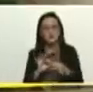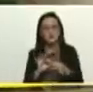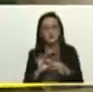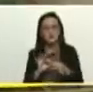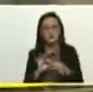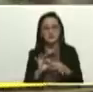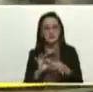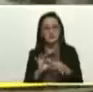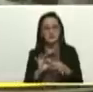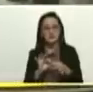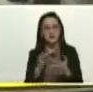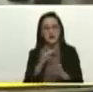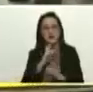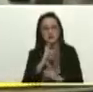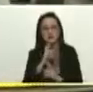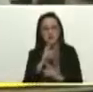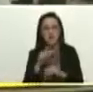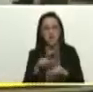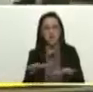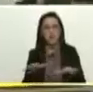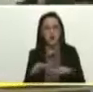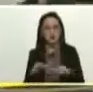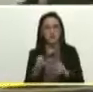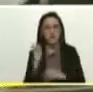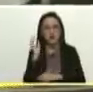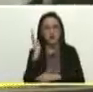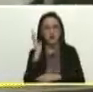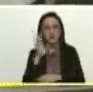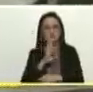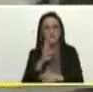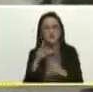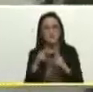que dieron como resultado la convocatoria del Congreso de Panamá.